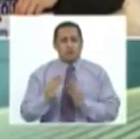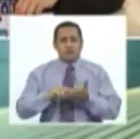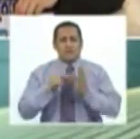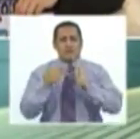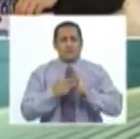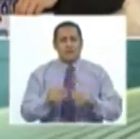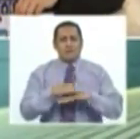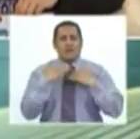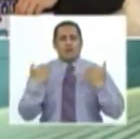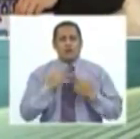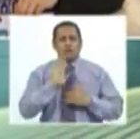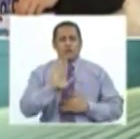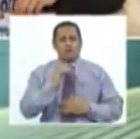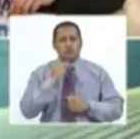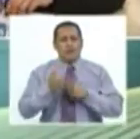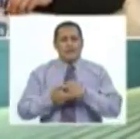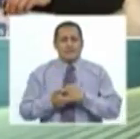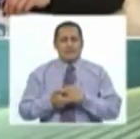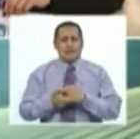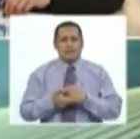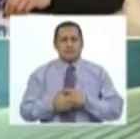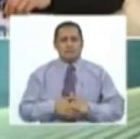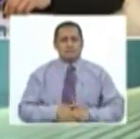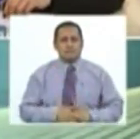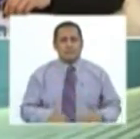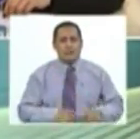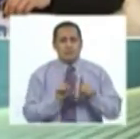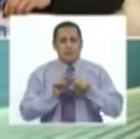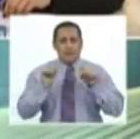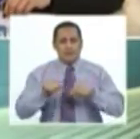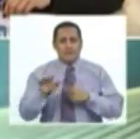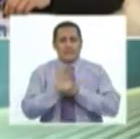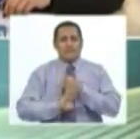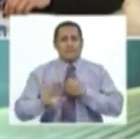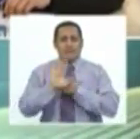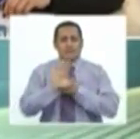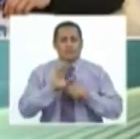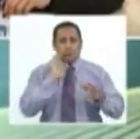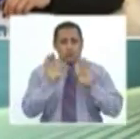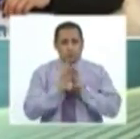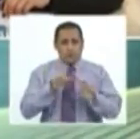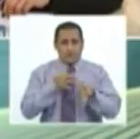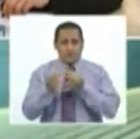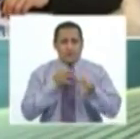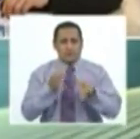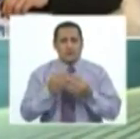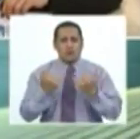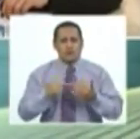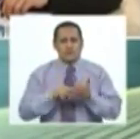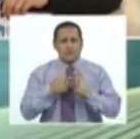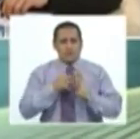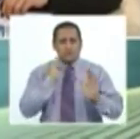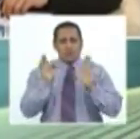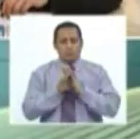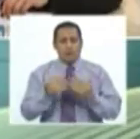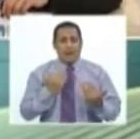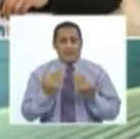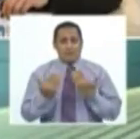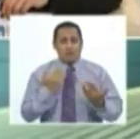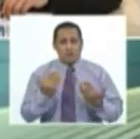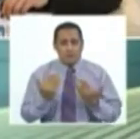la afectación de una garantía. En este caso la defensa, el ejemplo que usted está poniendo. Lo que pasa es que a veces la